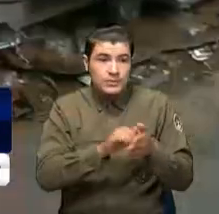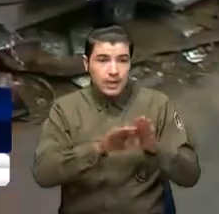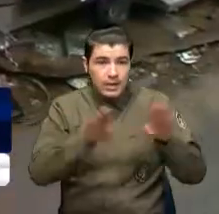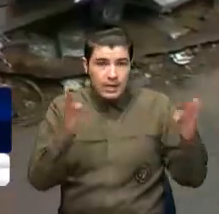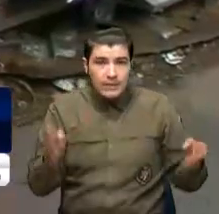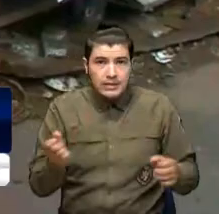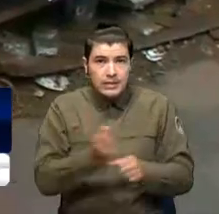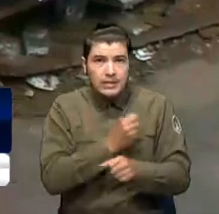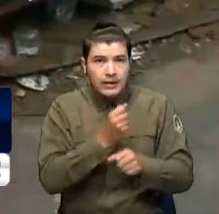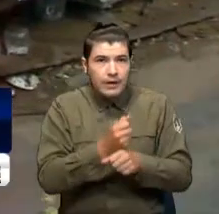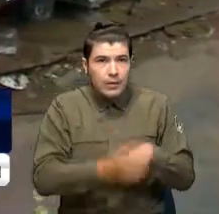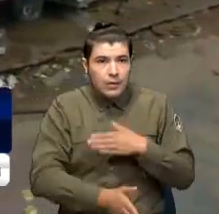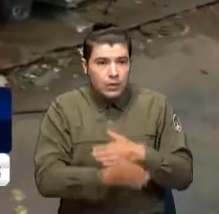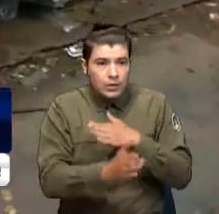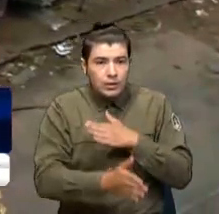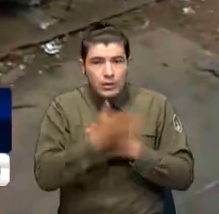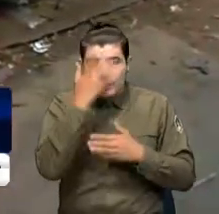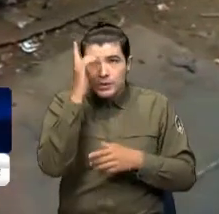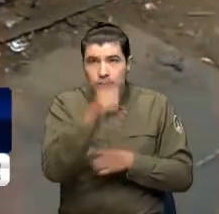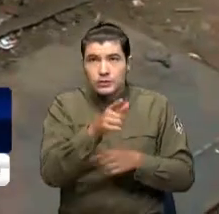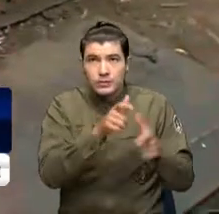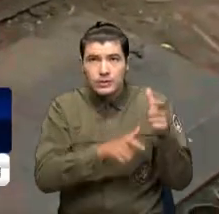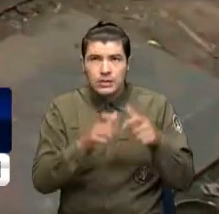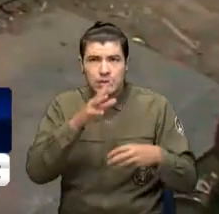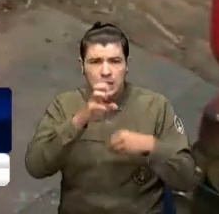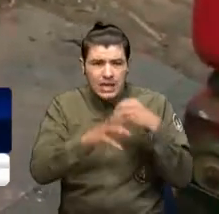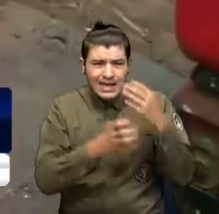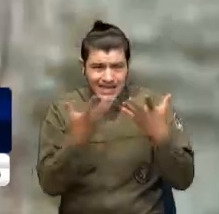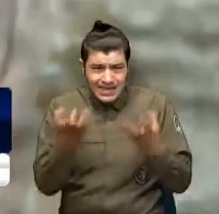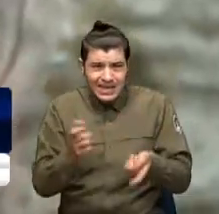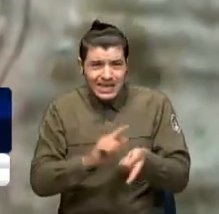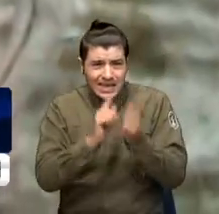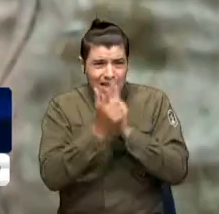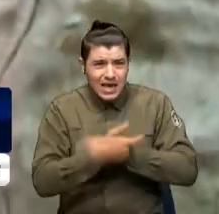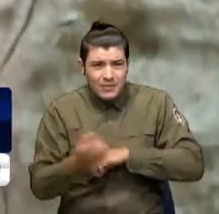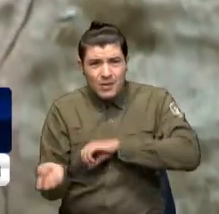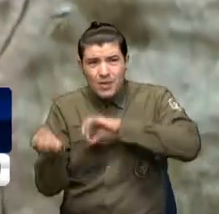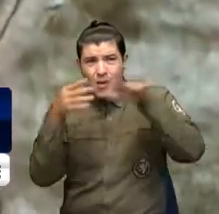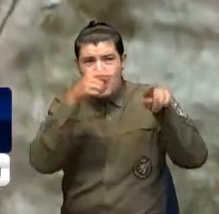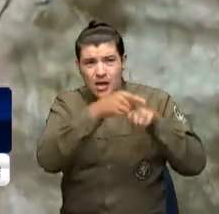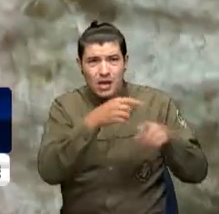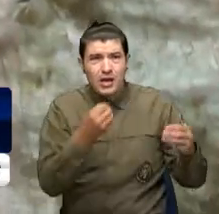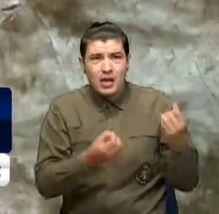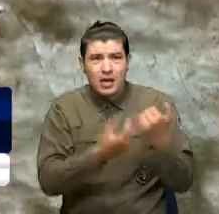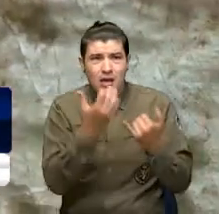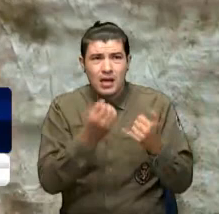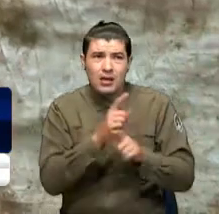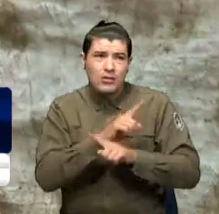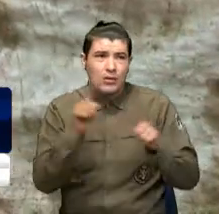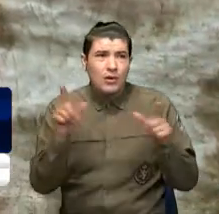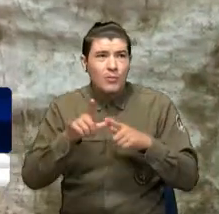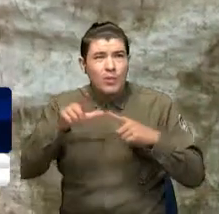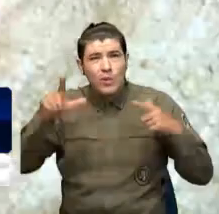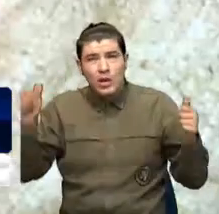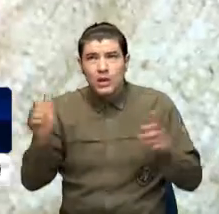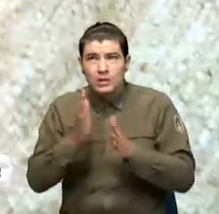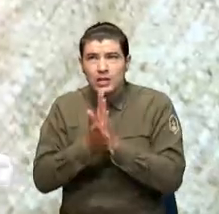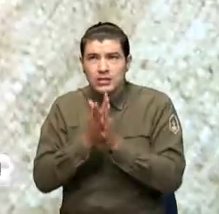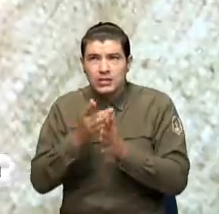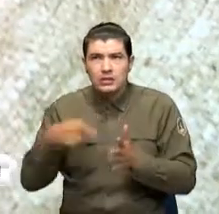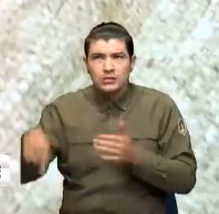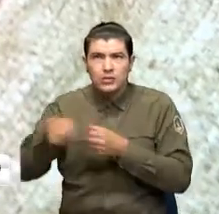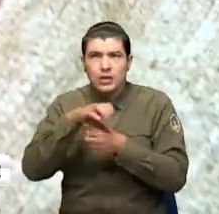continuarán, pues los recicladores no desean ser reubicados en la zona industrial, muy retirado del centro de la ciudad en donde consiguen